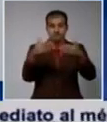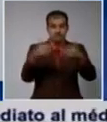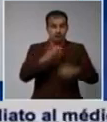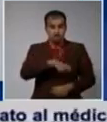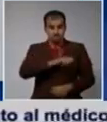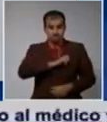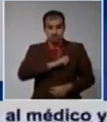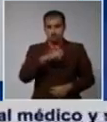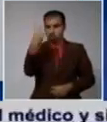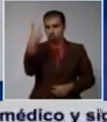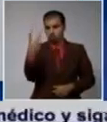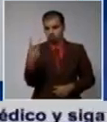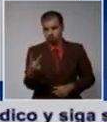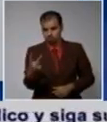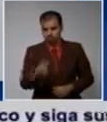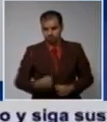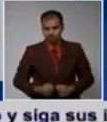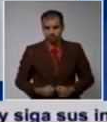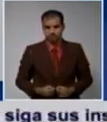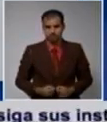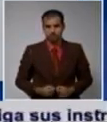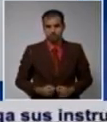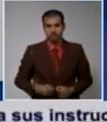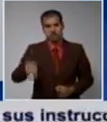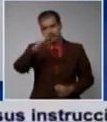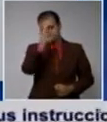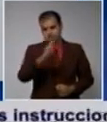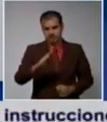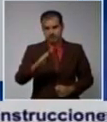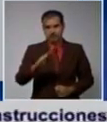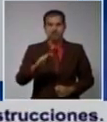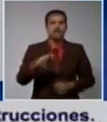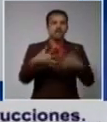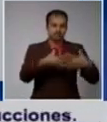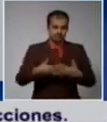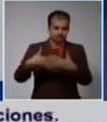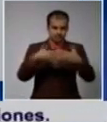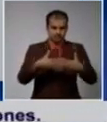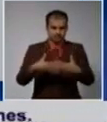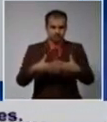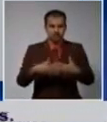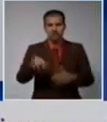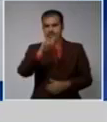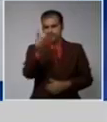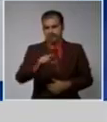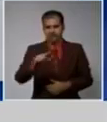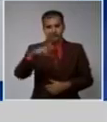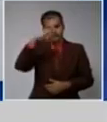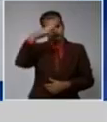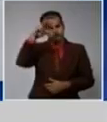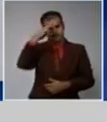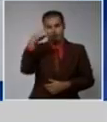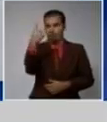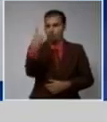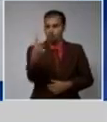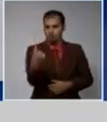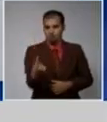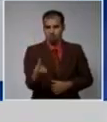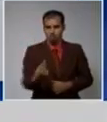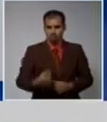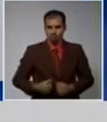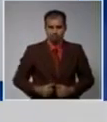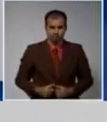de cada uno, y Estados Unidos, Italia y México, 1 de cada uno.